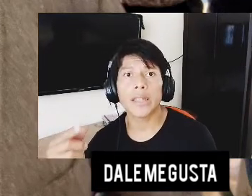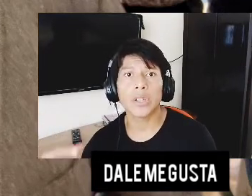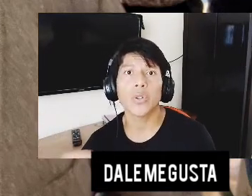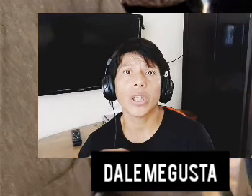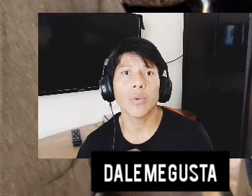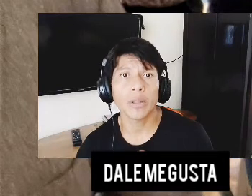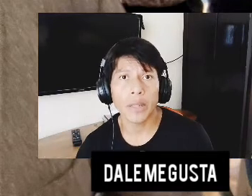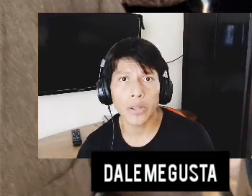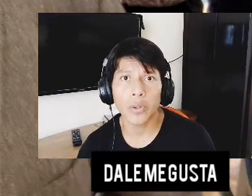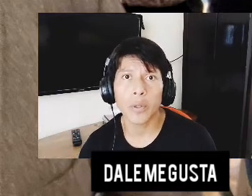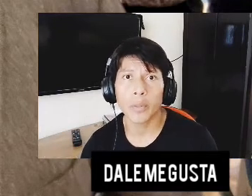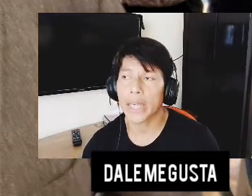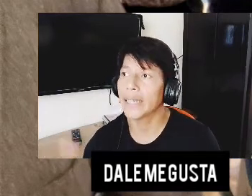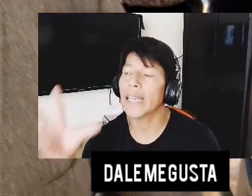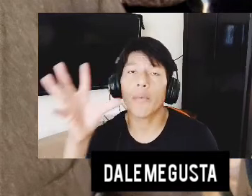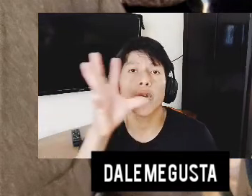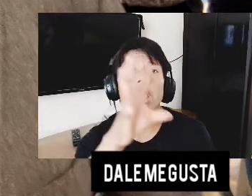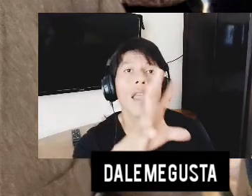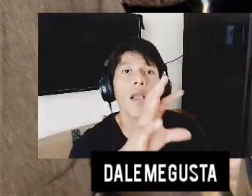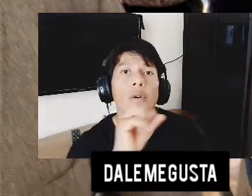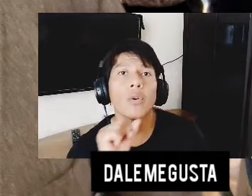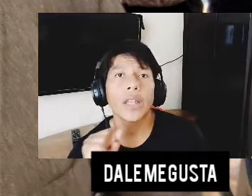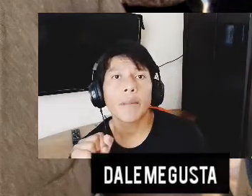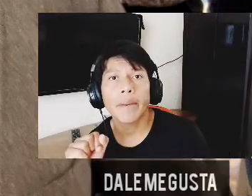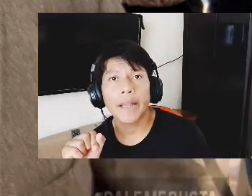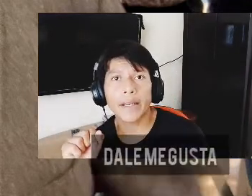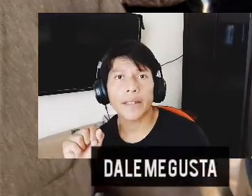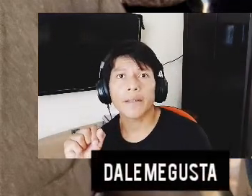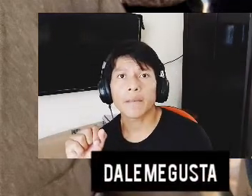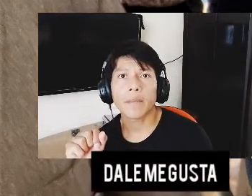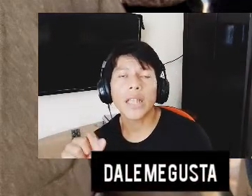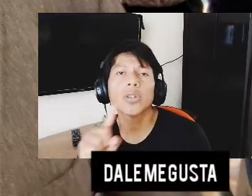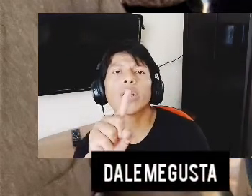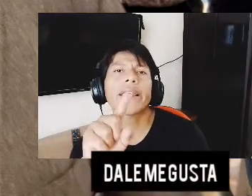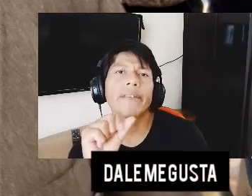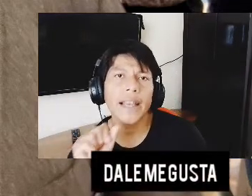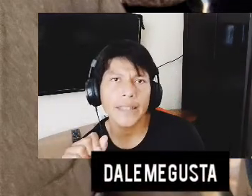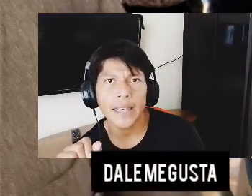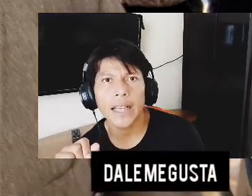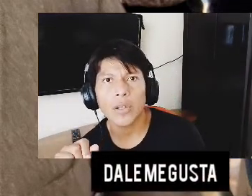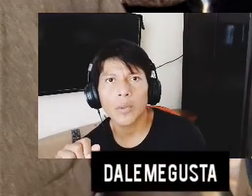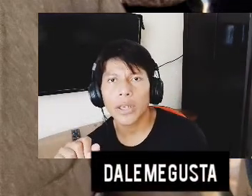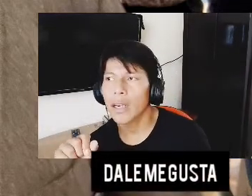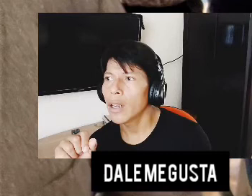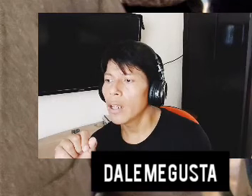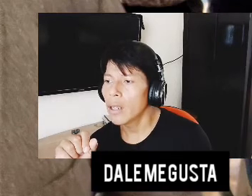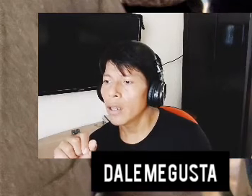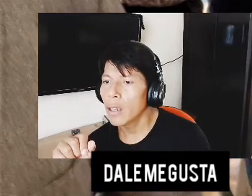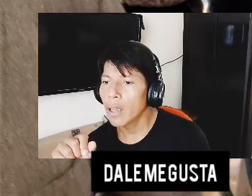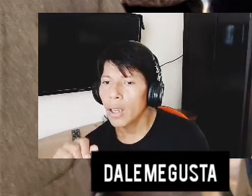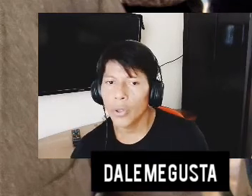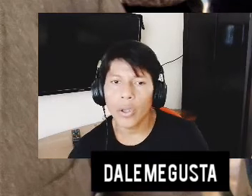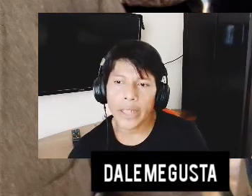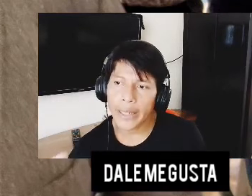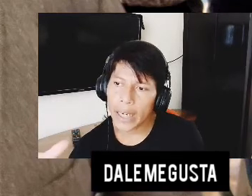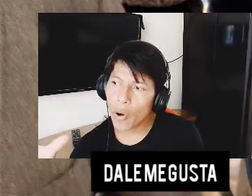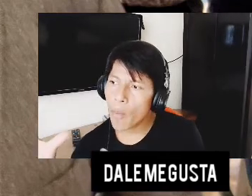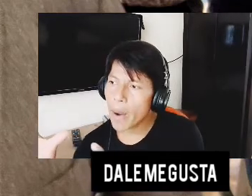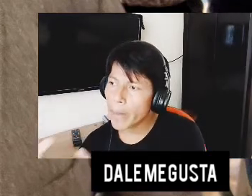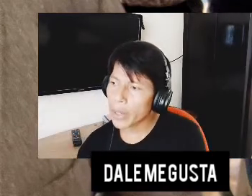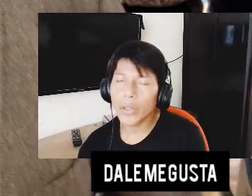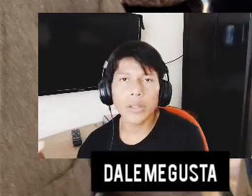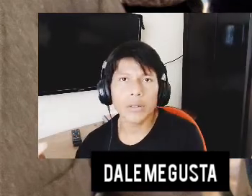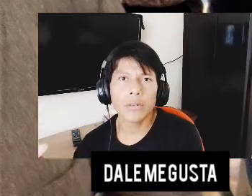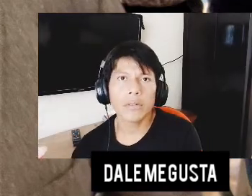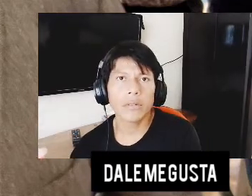del presidente, yo quiero mis méritos propios, así que voy con el PRIAN RED. Eso es lo que debería hacer Ricardo Monreal. No tener